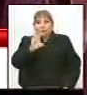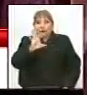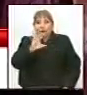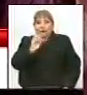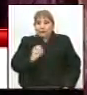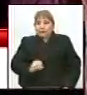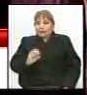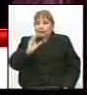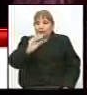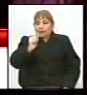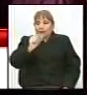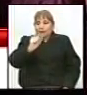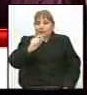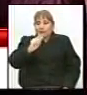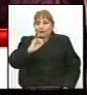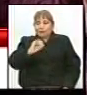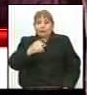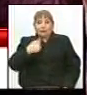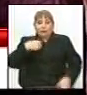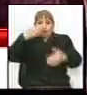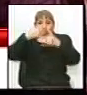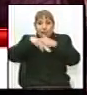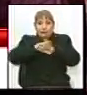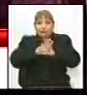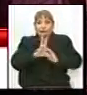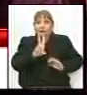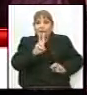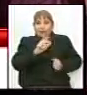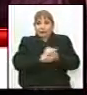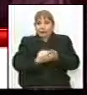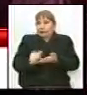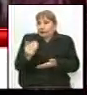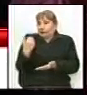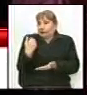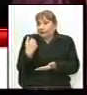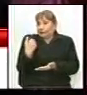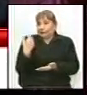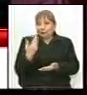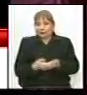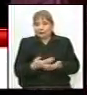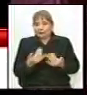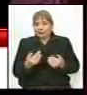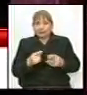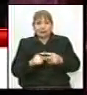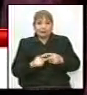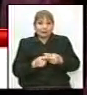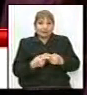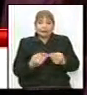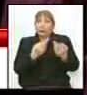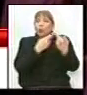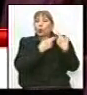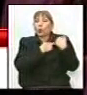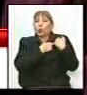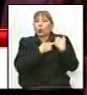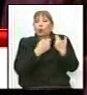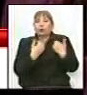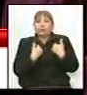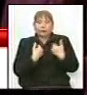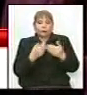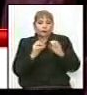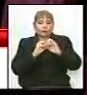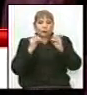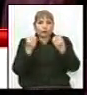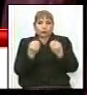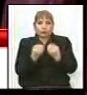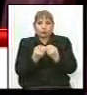he ingresado a OMPE hace 2 meses y he tenido como principal responsabilidad